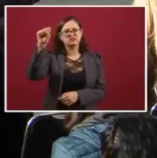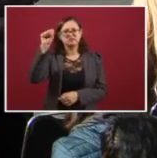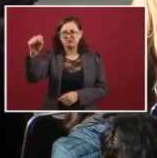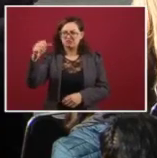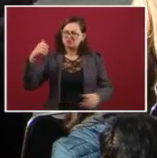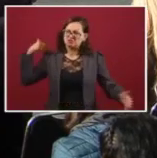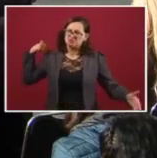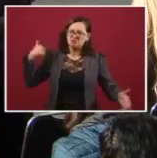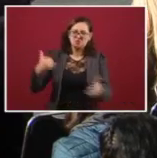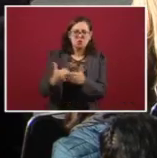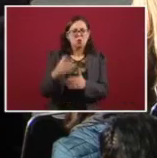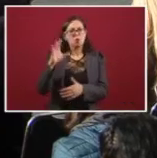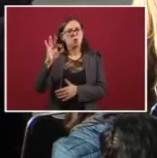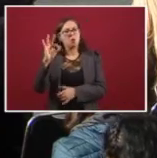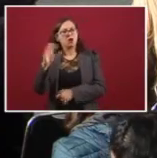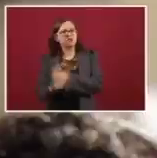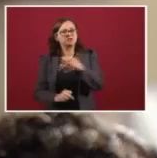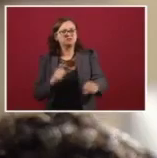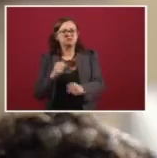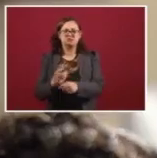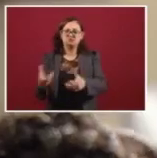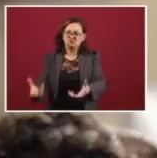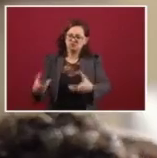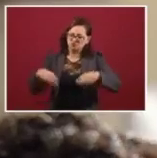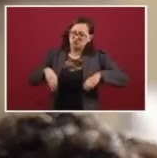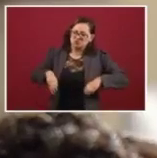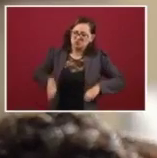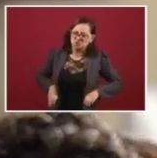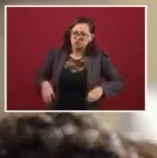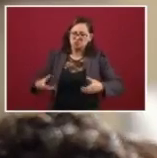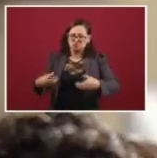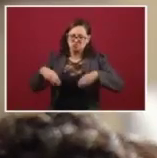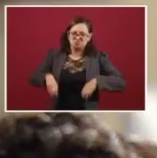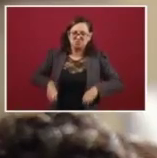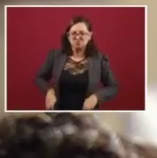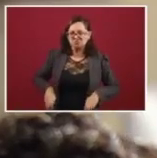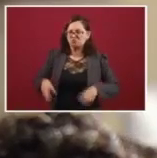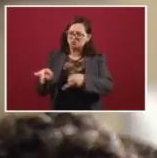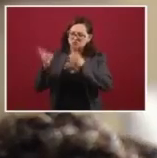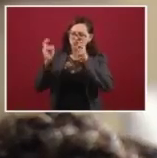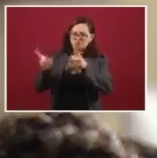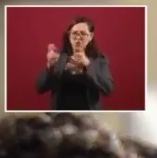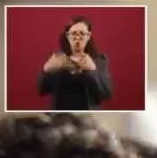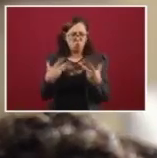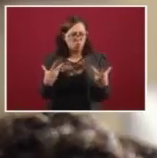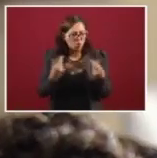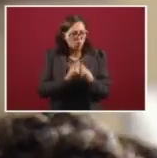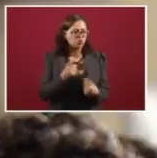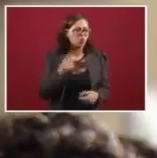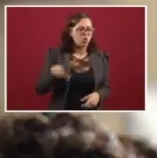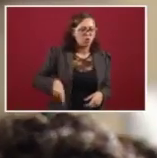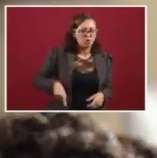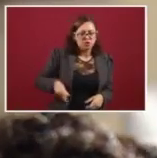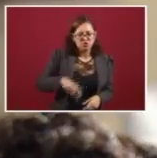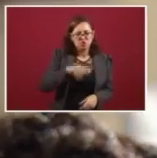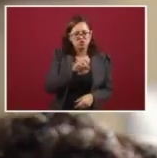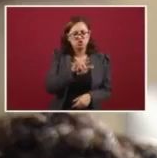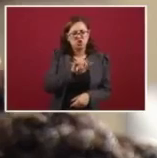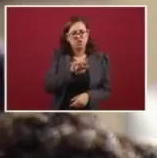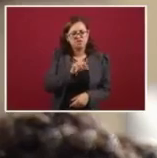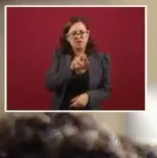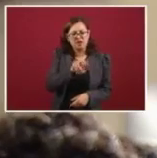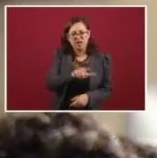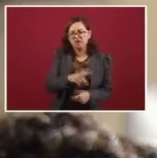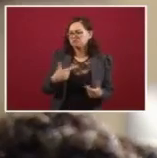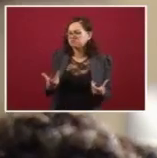años pues también empobrecieron al país junto con el proyecto de neoliberalismo. ¿Cómo va a trabajar su gobierno